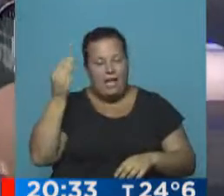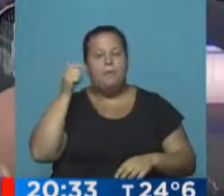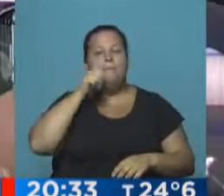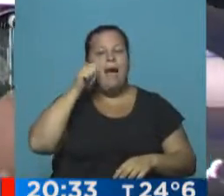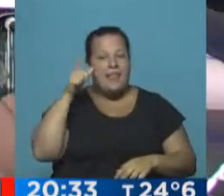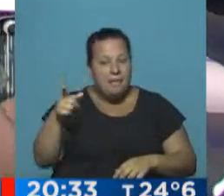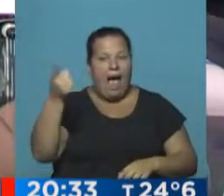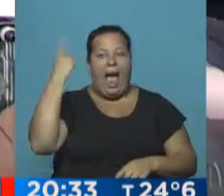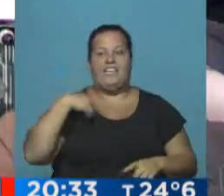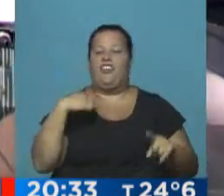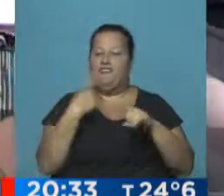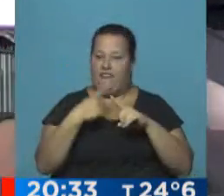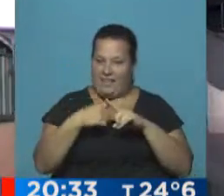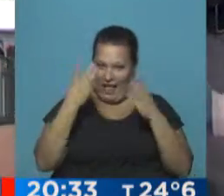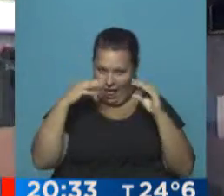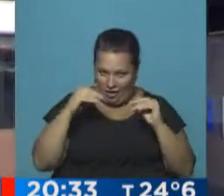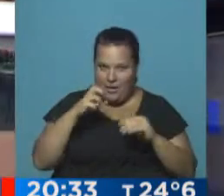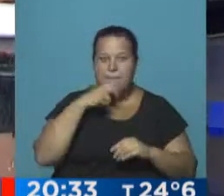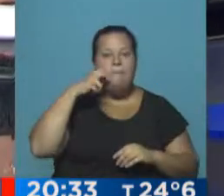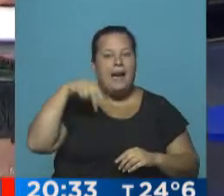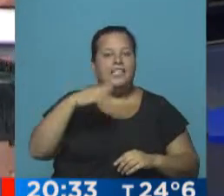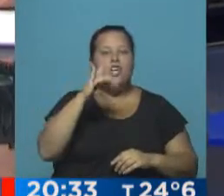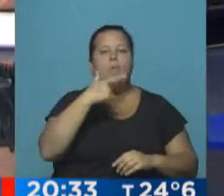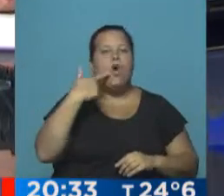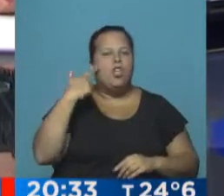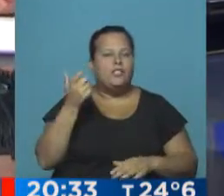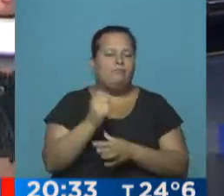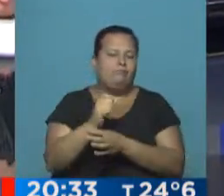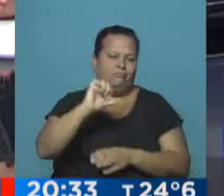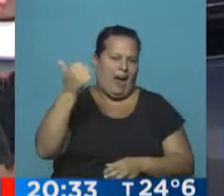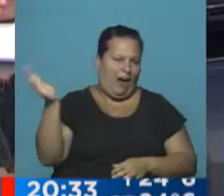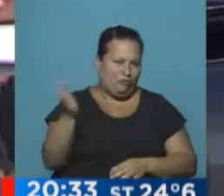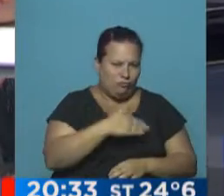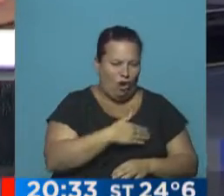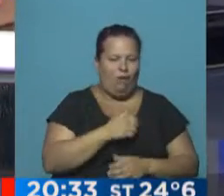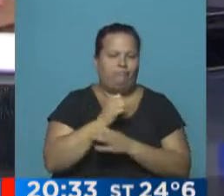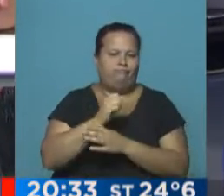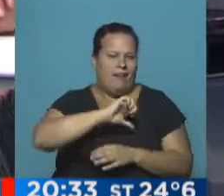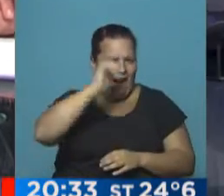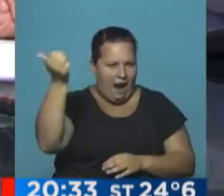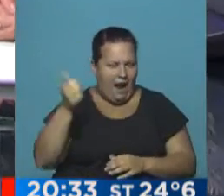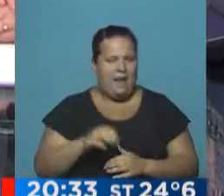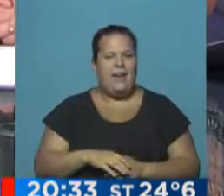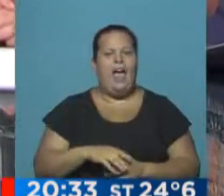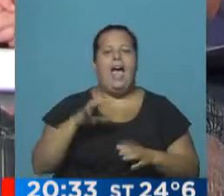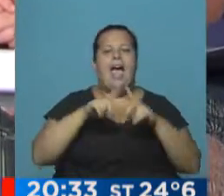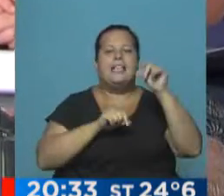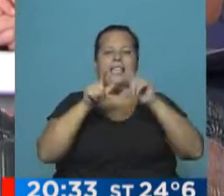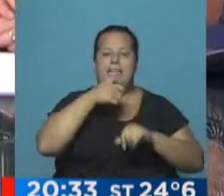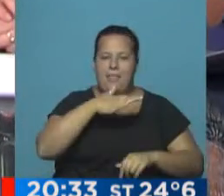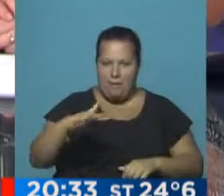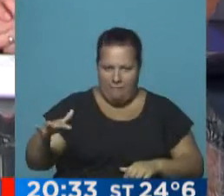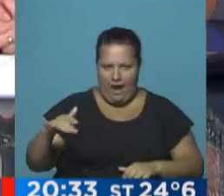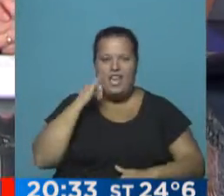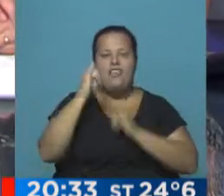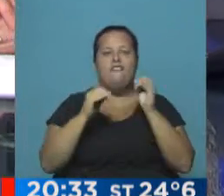Mar del Plata tuvo su fiesta anoche. Martín Bossi, el gran ganador, el gran triunfador en los Estrellas de Mar.